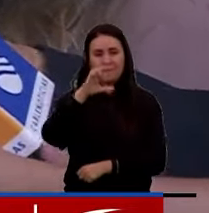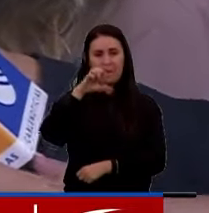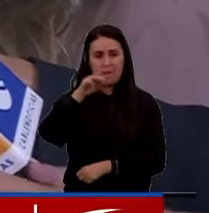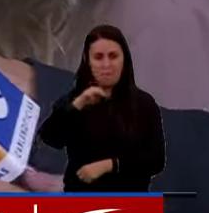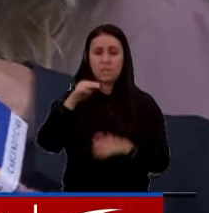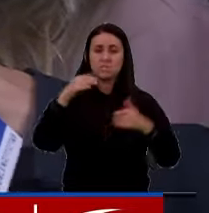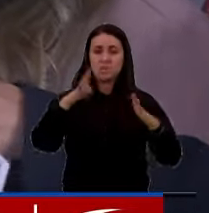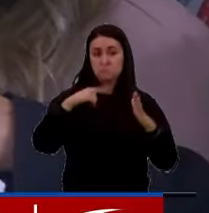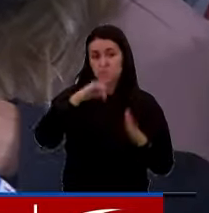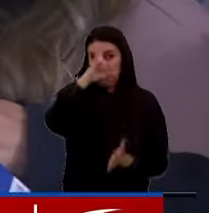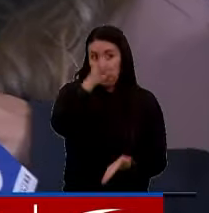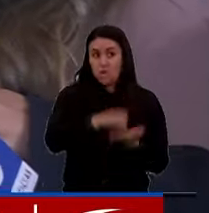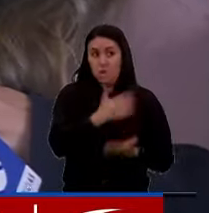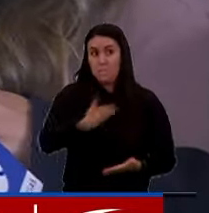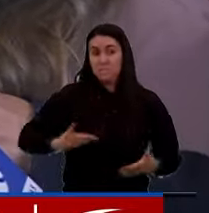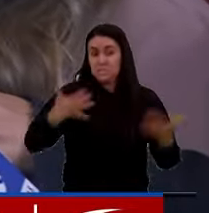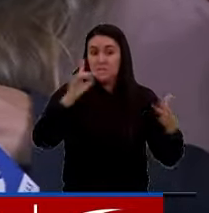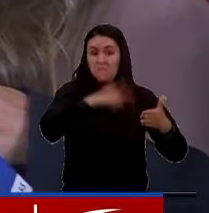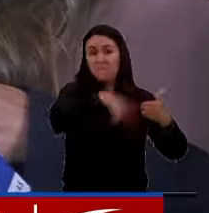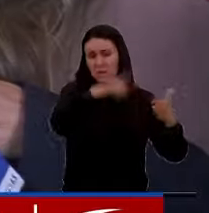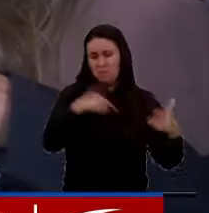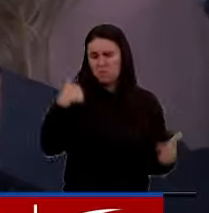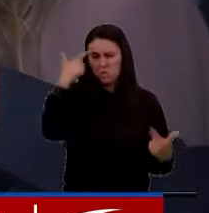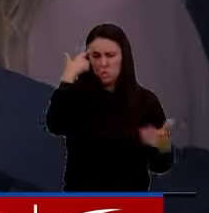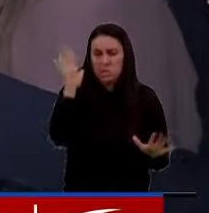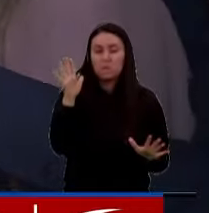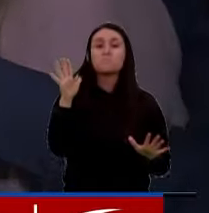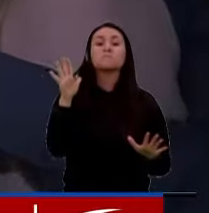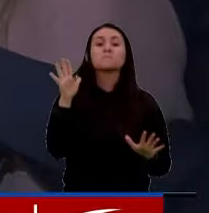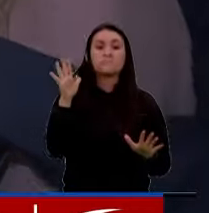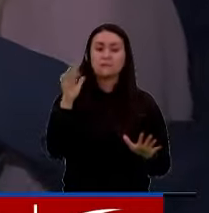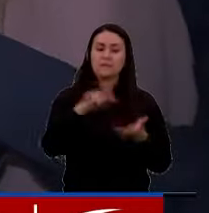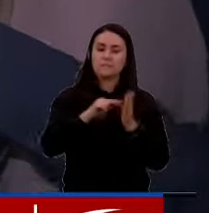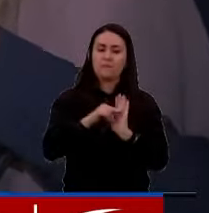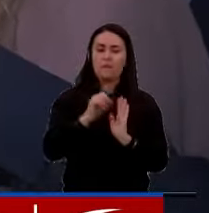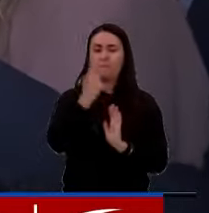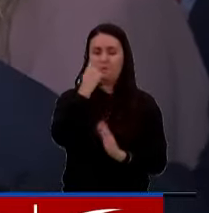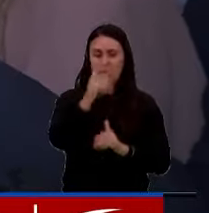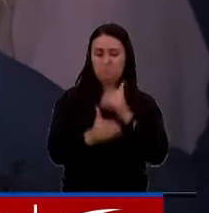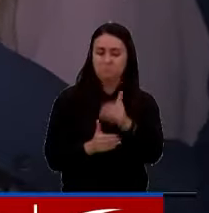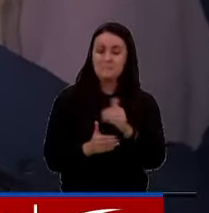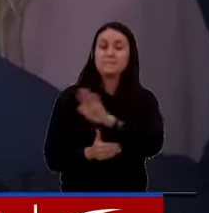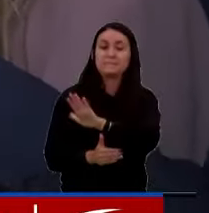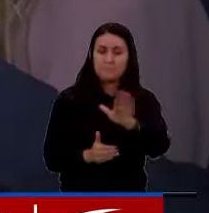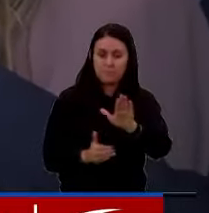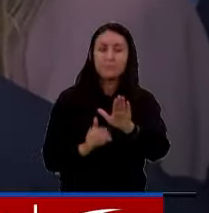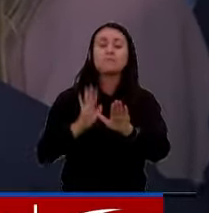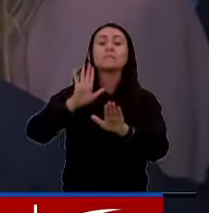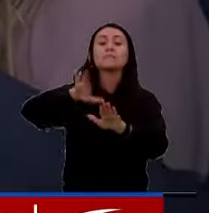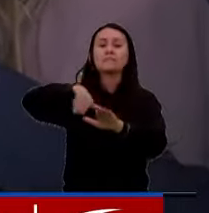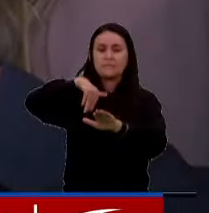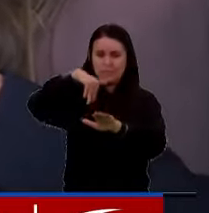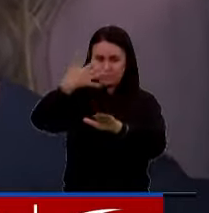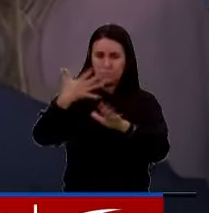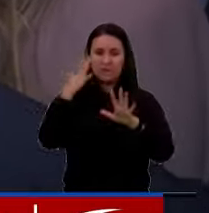Ya debe estar firmado por el presidente. Ese es el primer avance y lo que sigue es efectivamente cómo